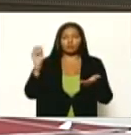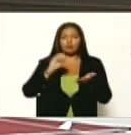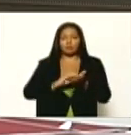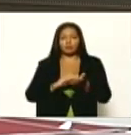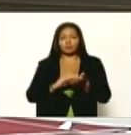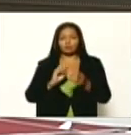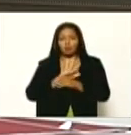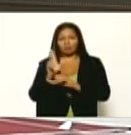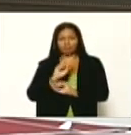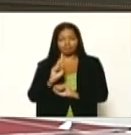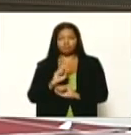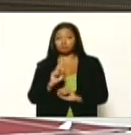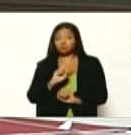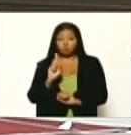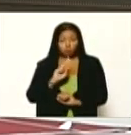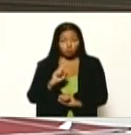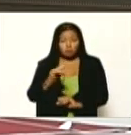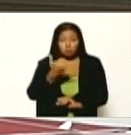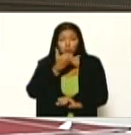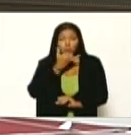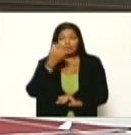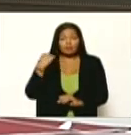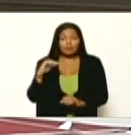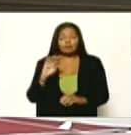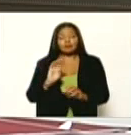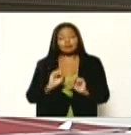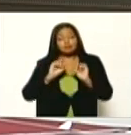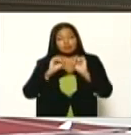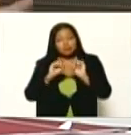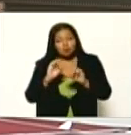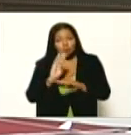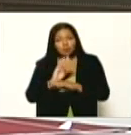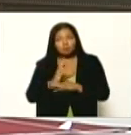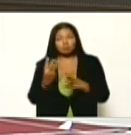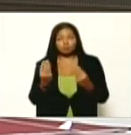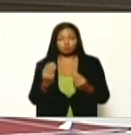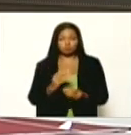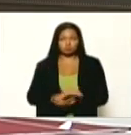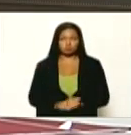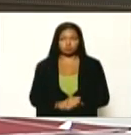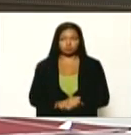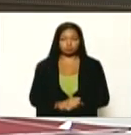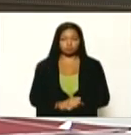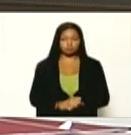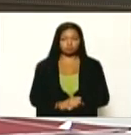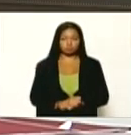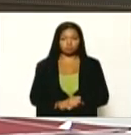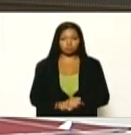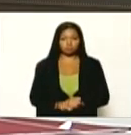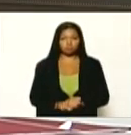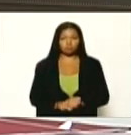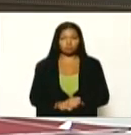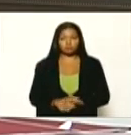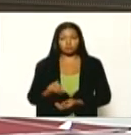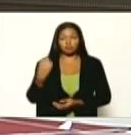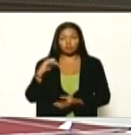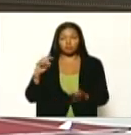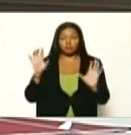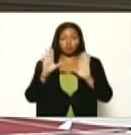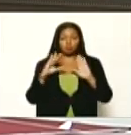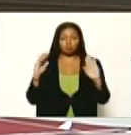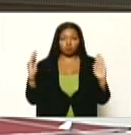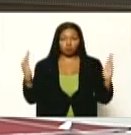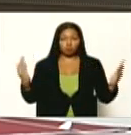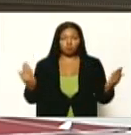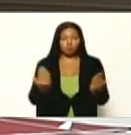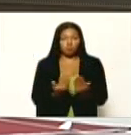mejor forma es prevenir, cuidarse al extremo. En mi casa tenemos un pequeño corralito, pues,